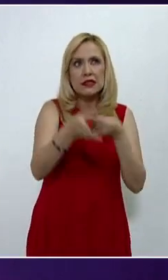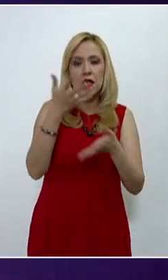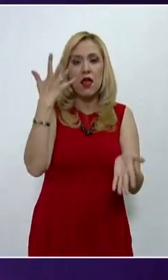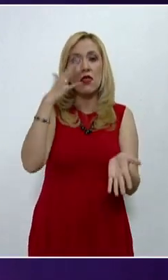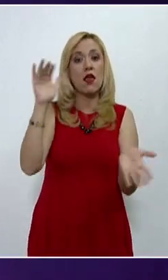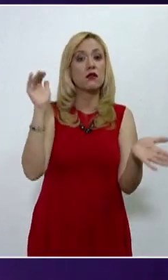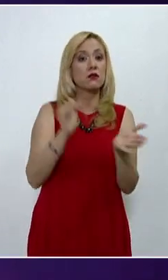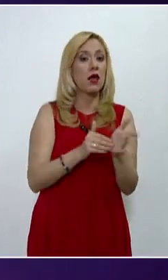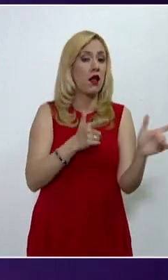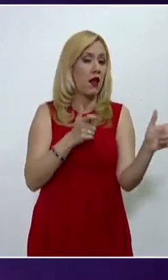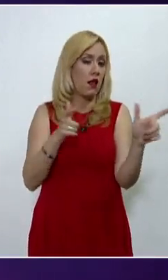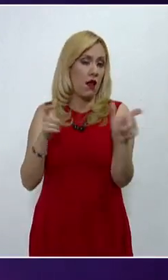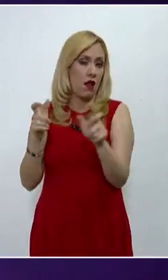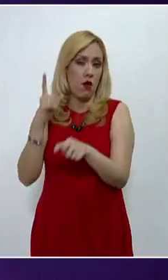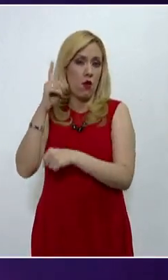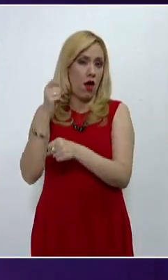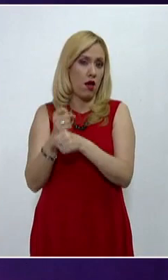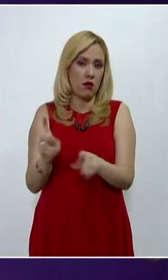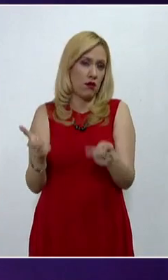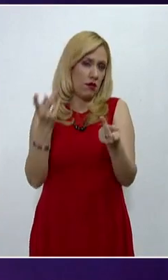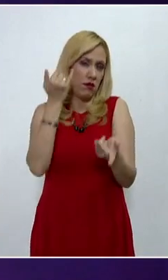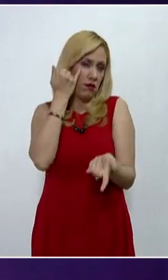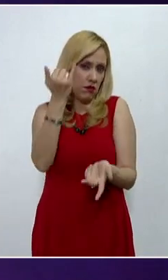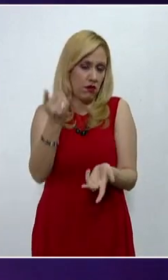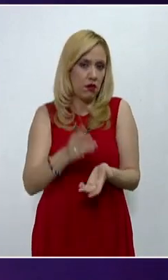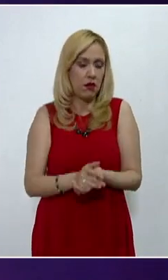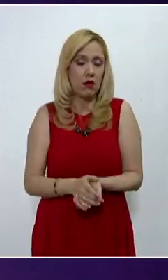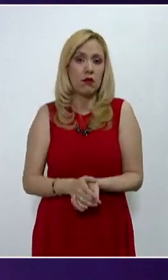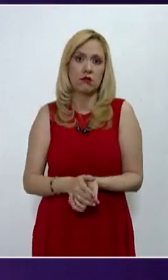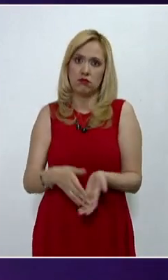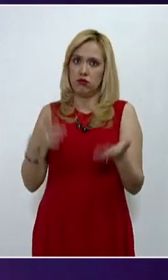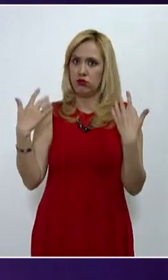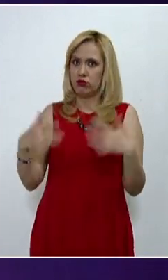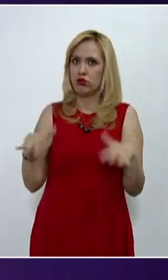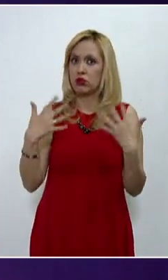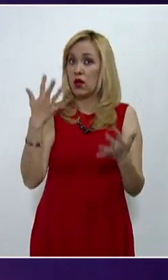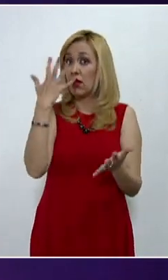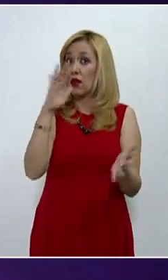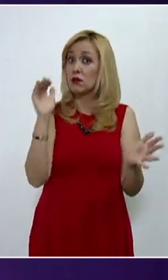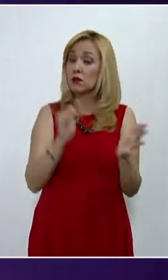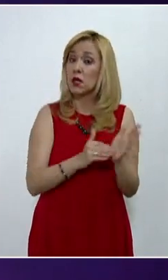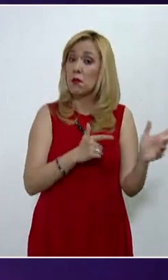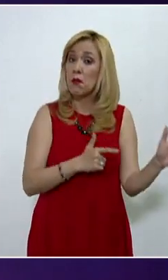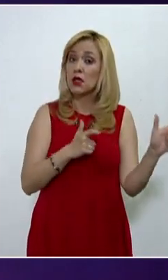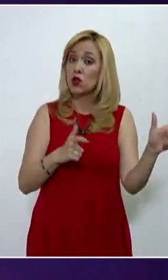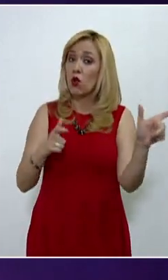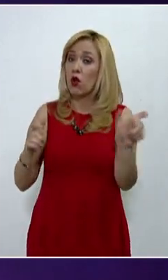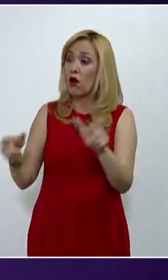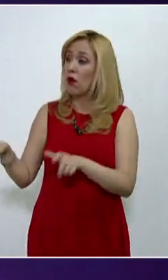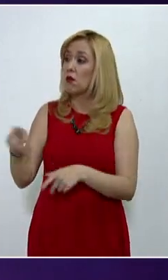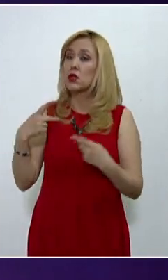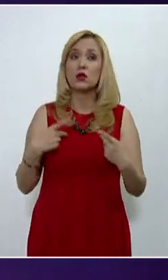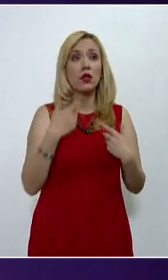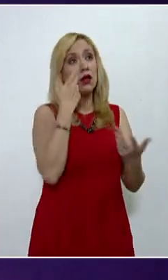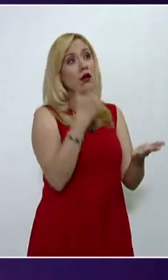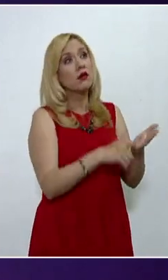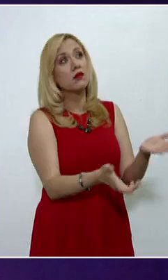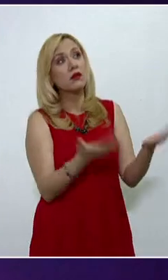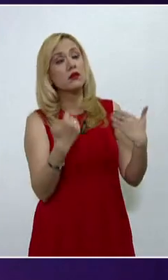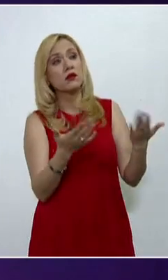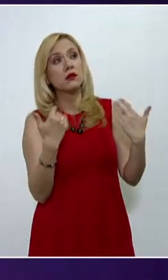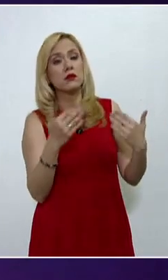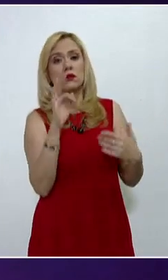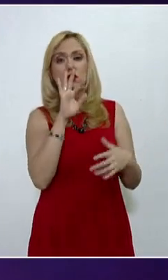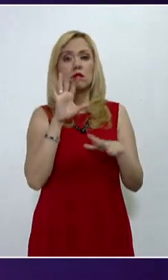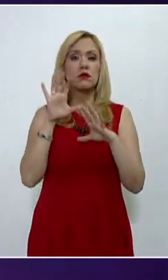armas al año, significa que hay una demanda de compra de 10,000 armas. digamos, si el sistema penal se utiliza para detener a